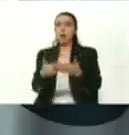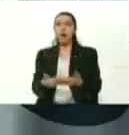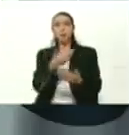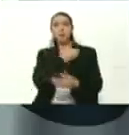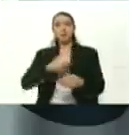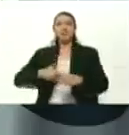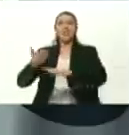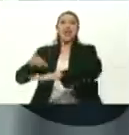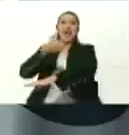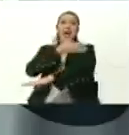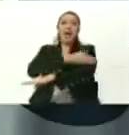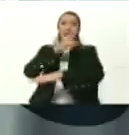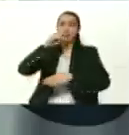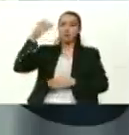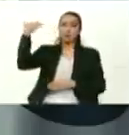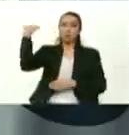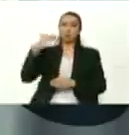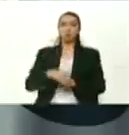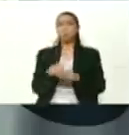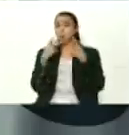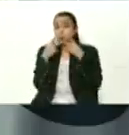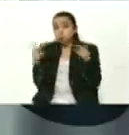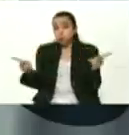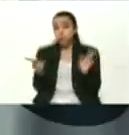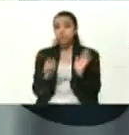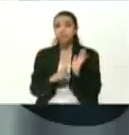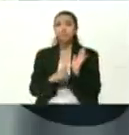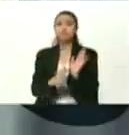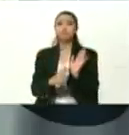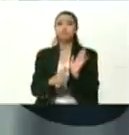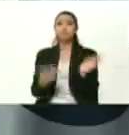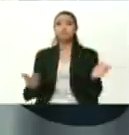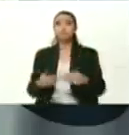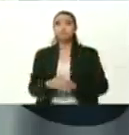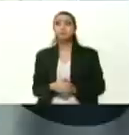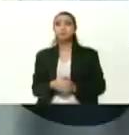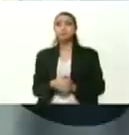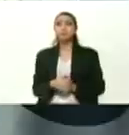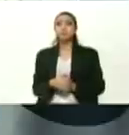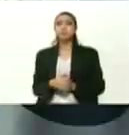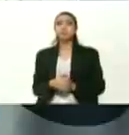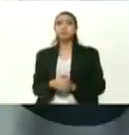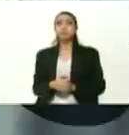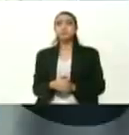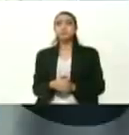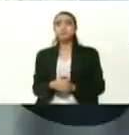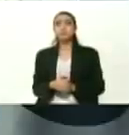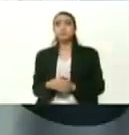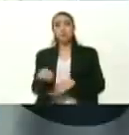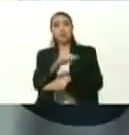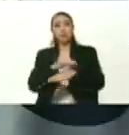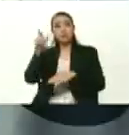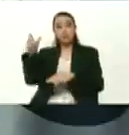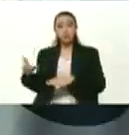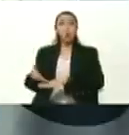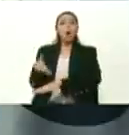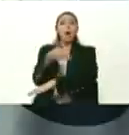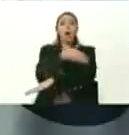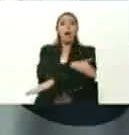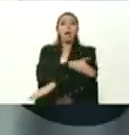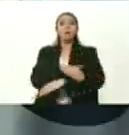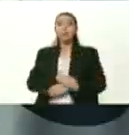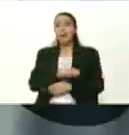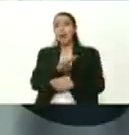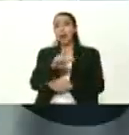Pérez. Eso está público. Y el propio, en su momento, ministro de la Defensa, Italo del Valle